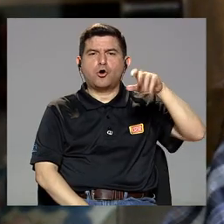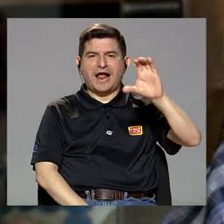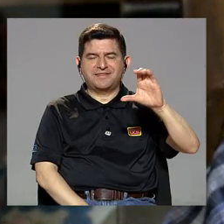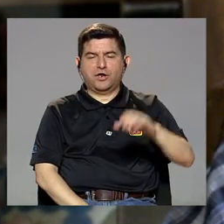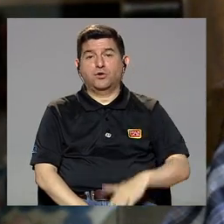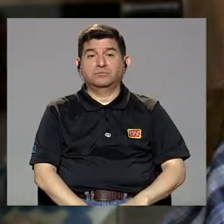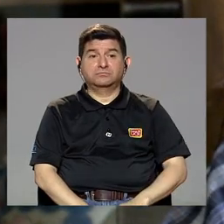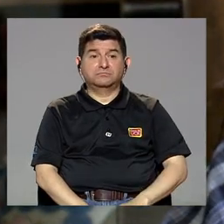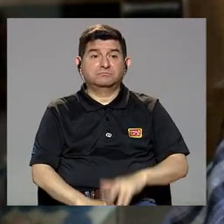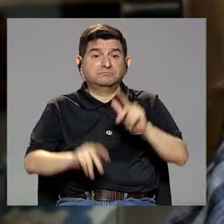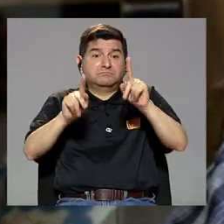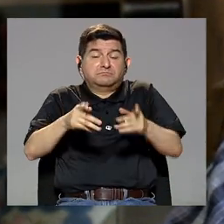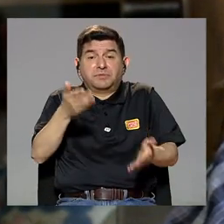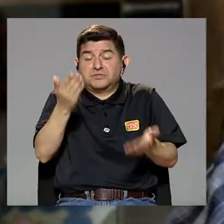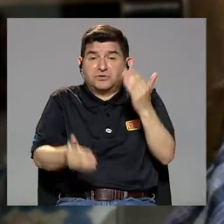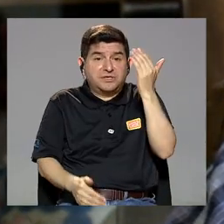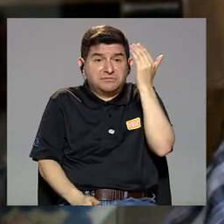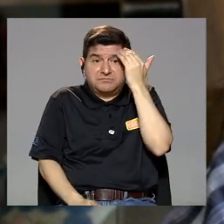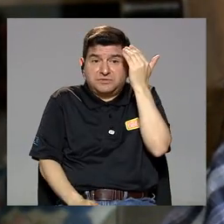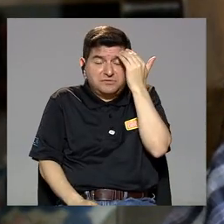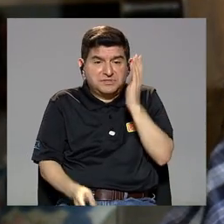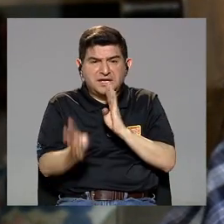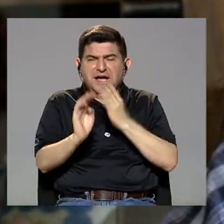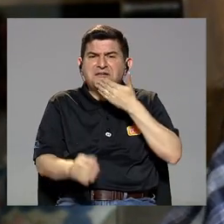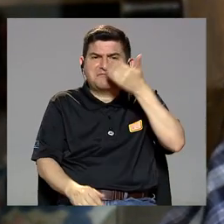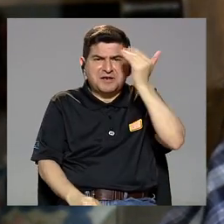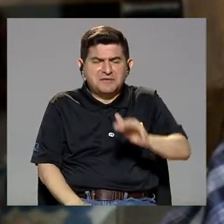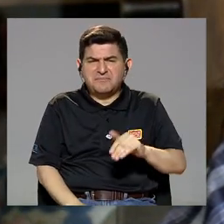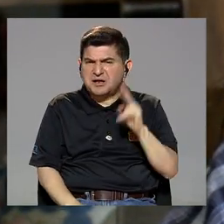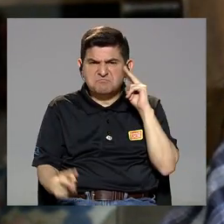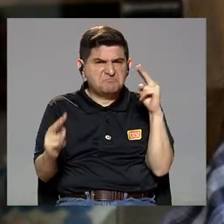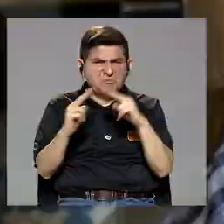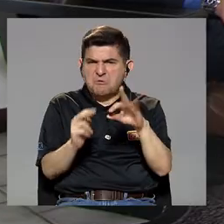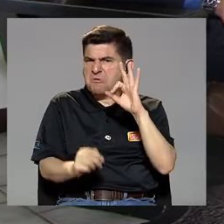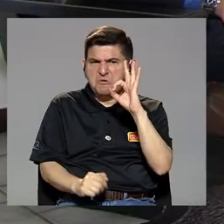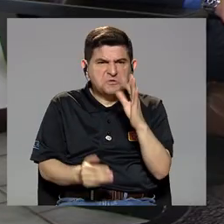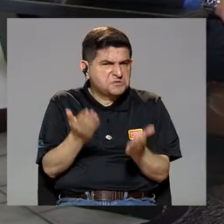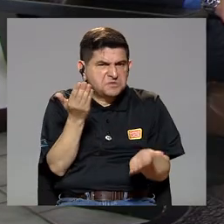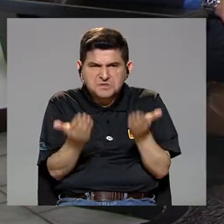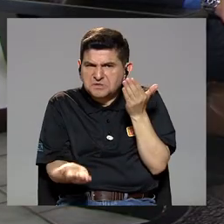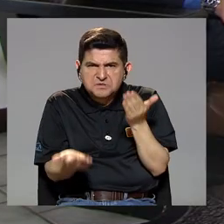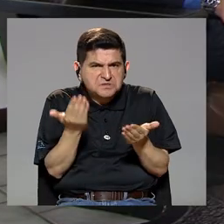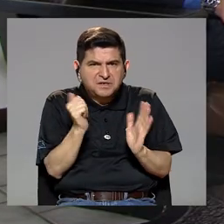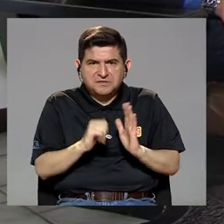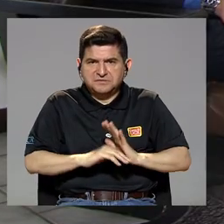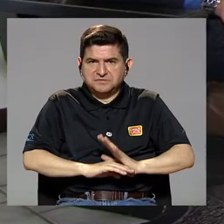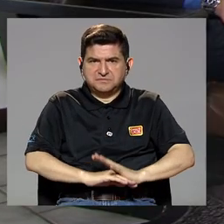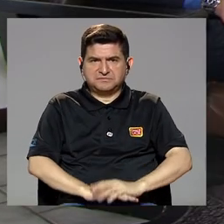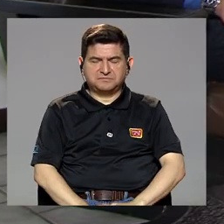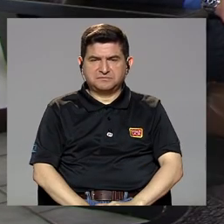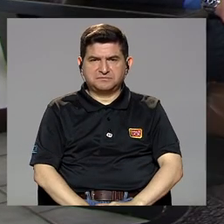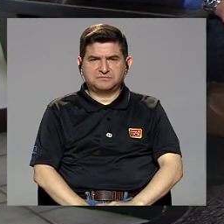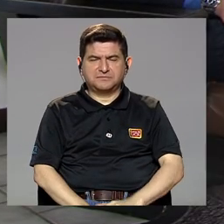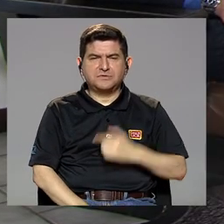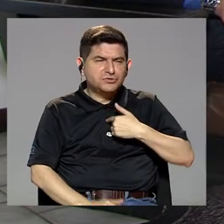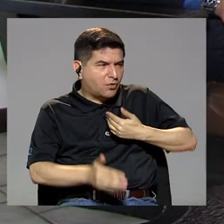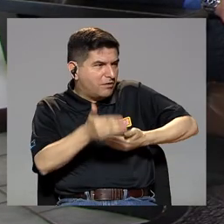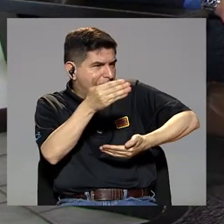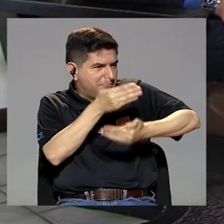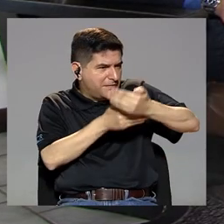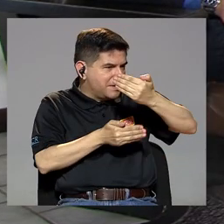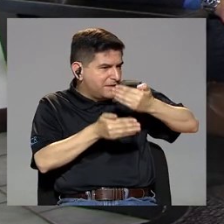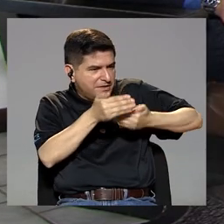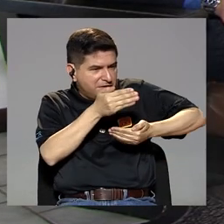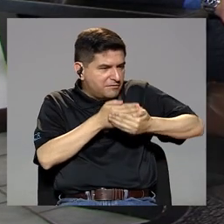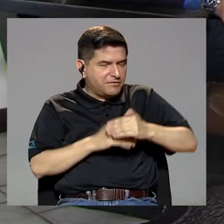mucha gente no sé porque habla mal de él será que no lo conocieron viejo y quiero devolver nada más para